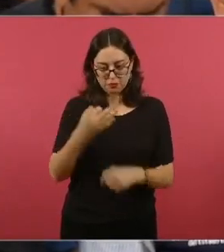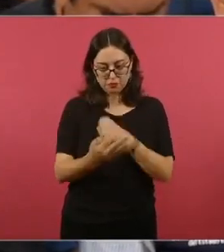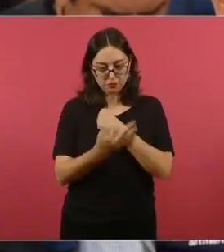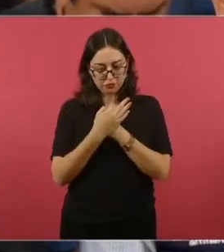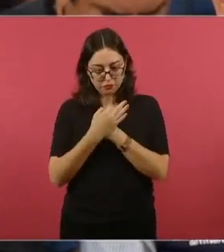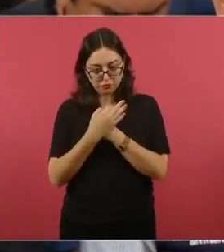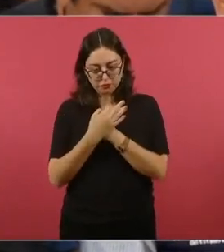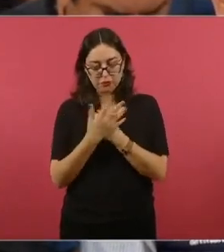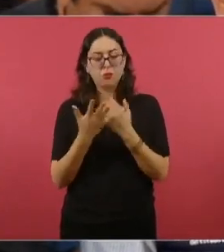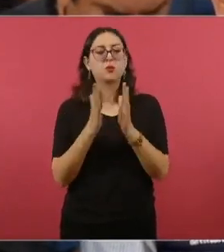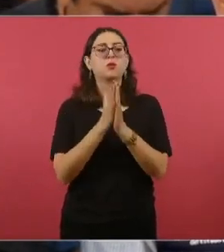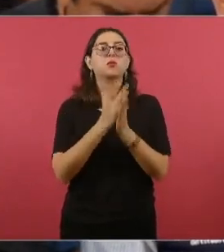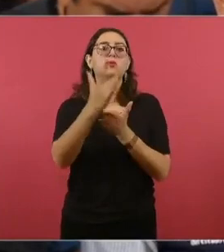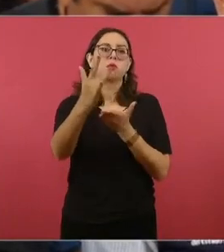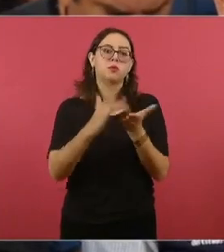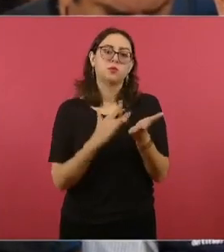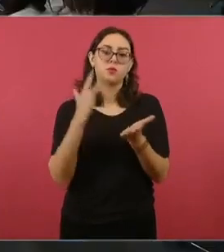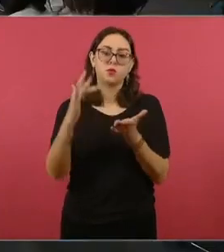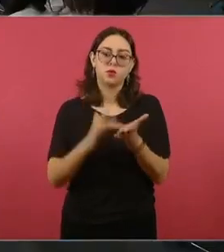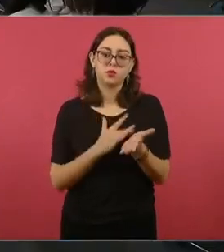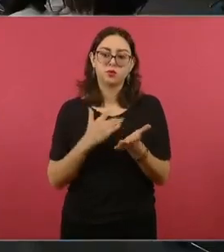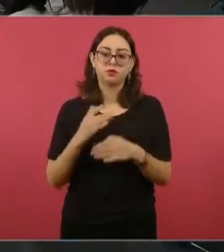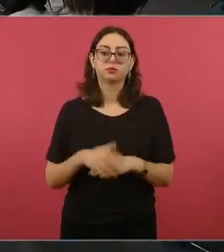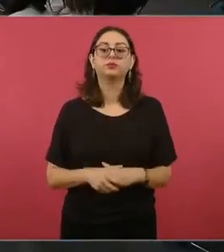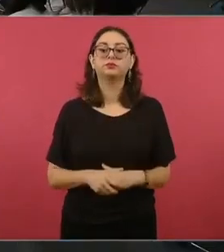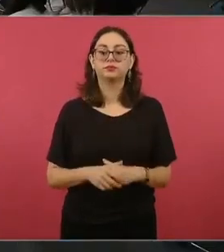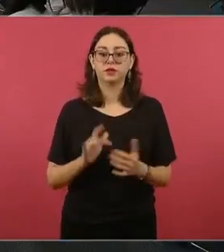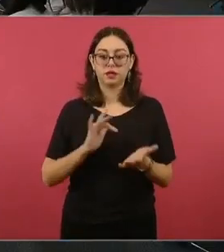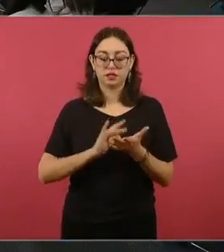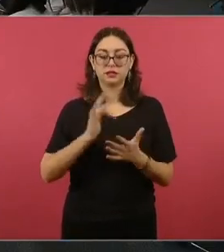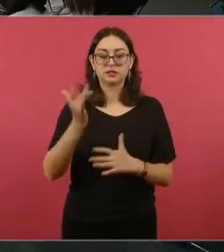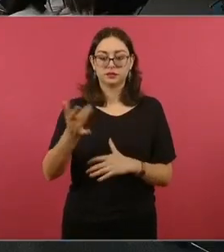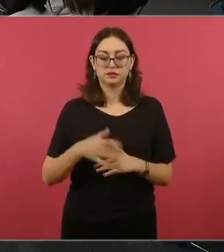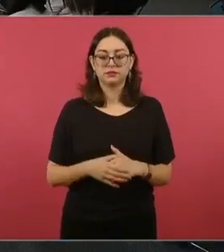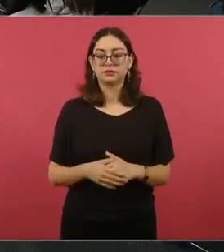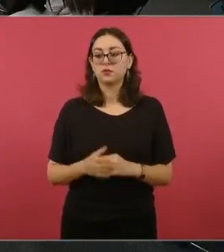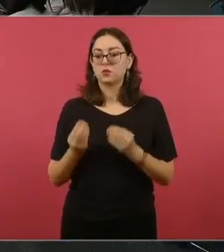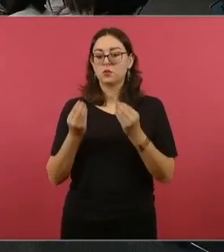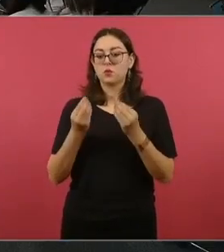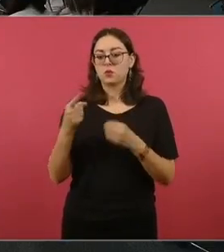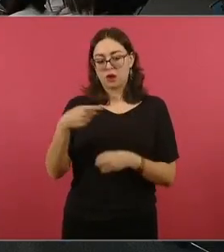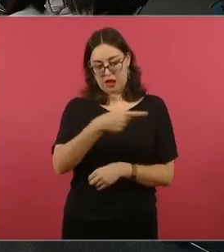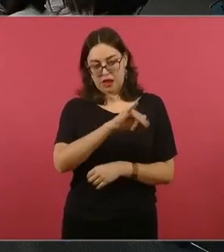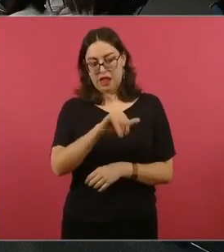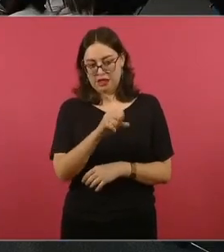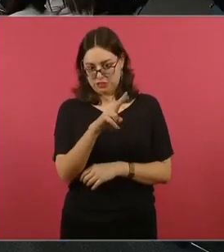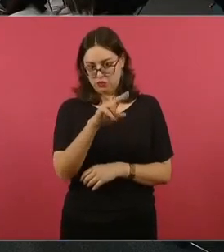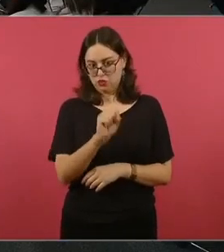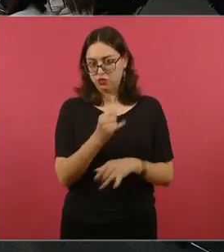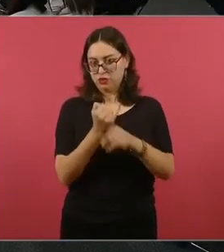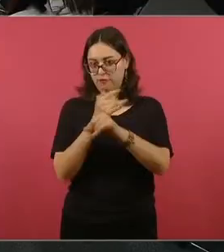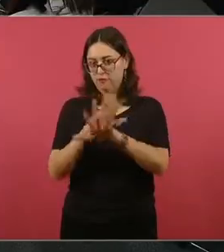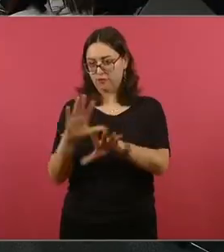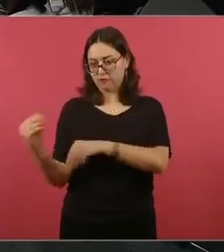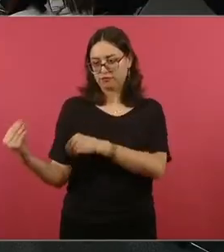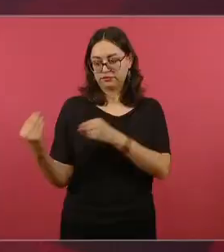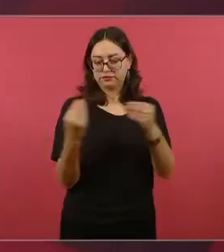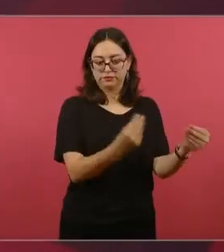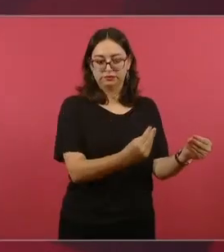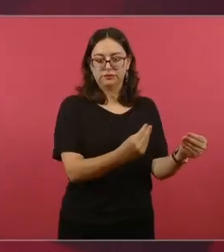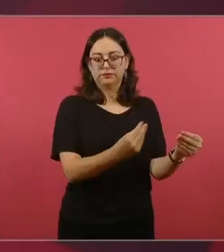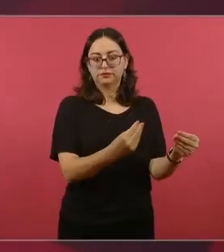que bueno, pide el apoyo. Eso sería todo. Gracias. Sí, aquí con Jesús lo vemos. Perfecto. Para que